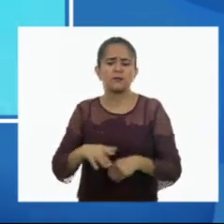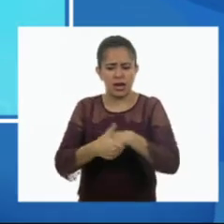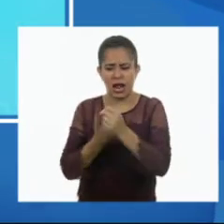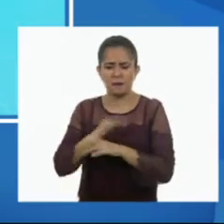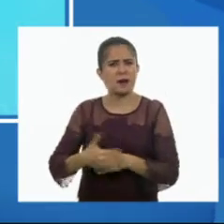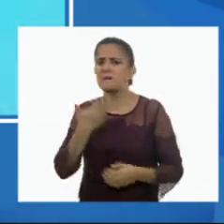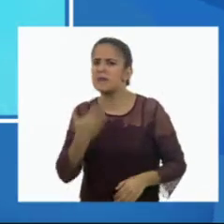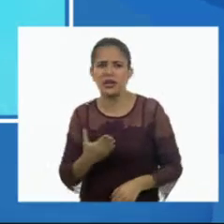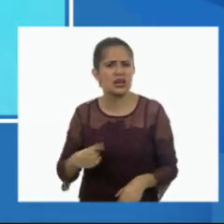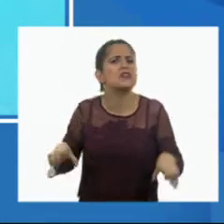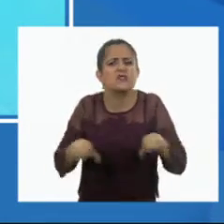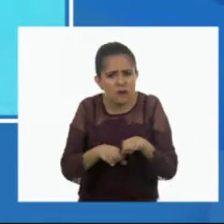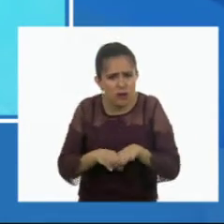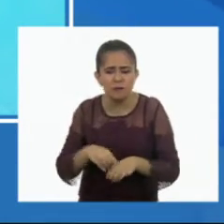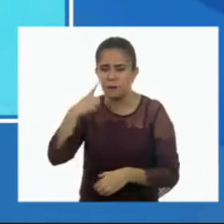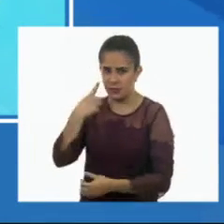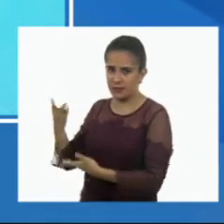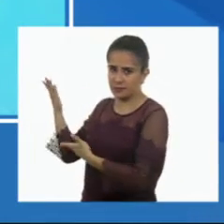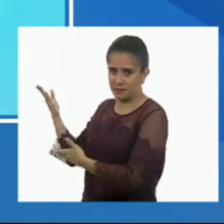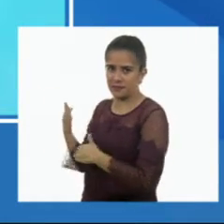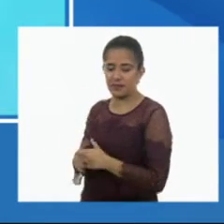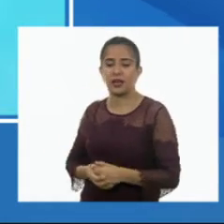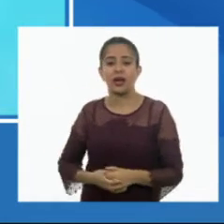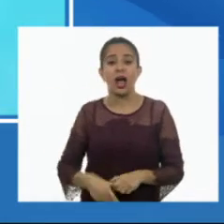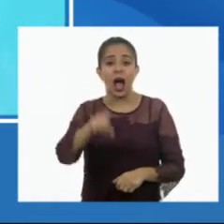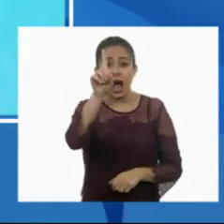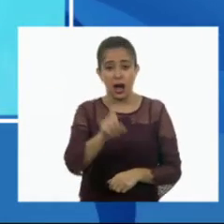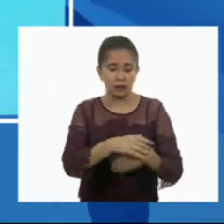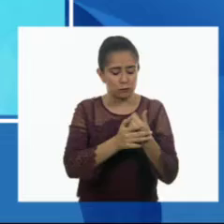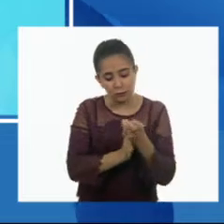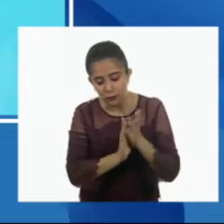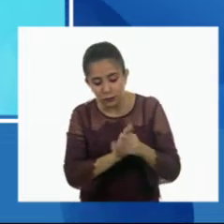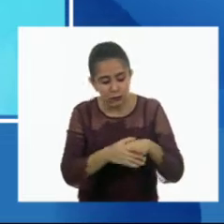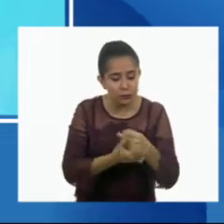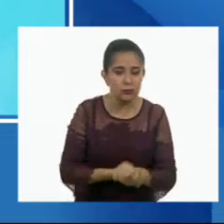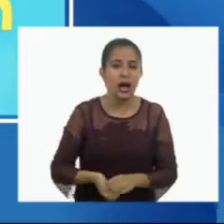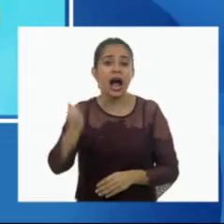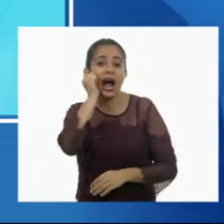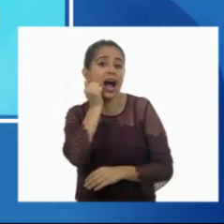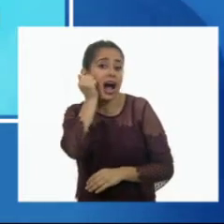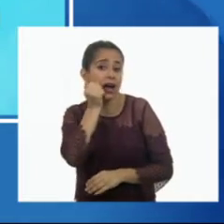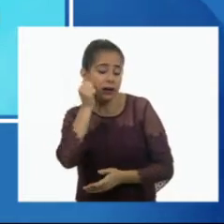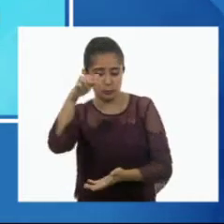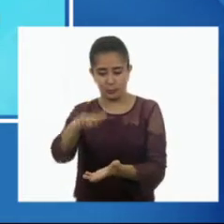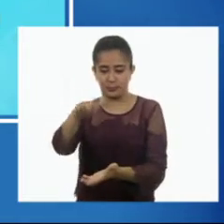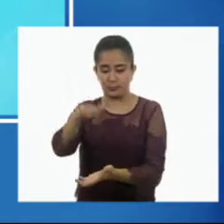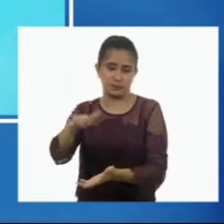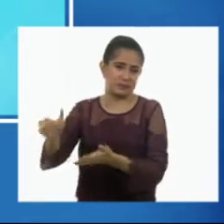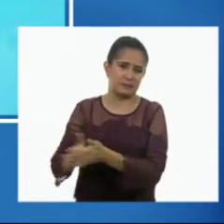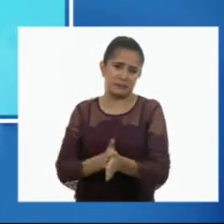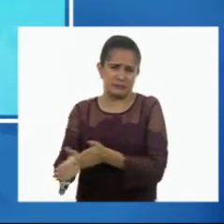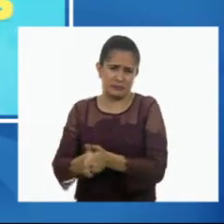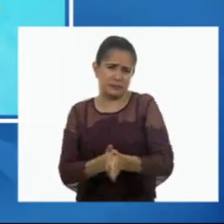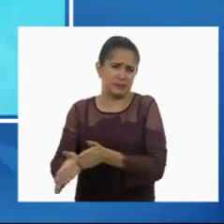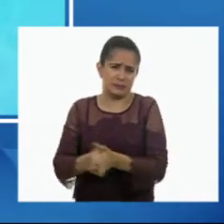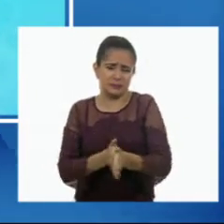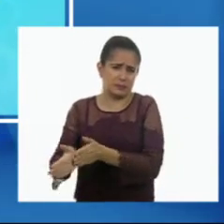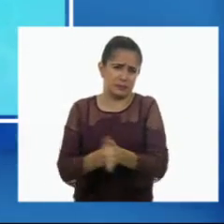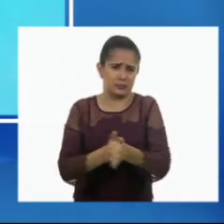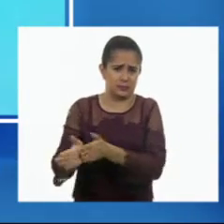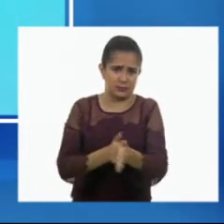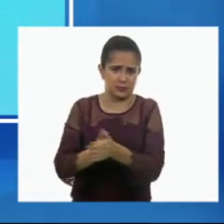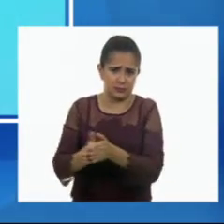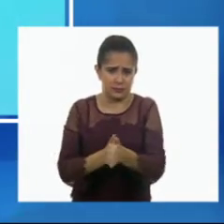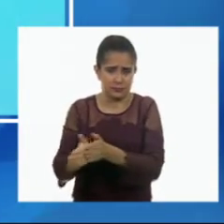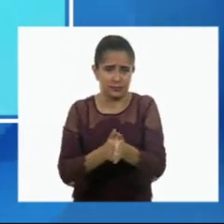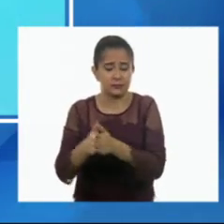hacerlo correctamente. Moja tus manos. Usa suficiente jabón. Frota tus palmas una